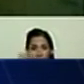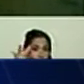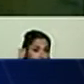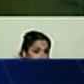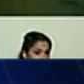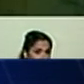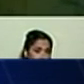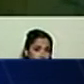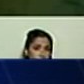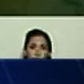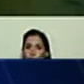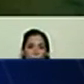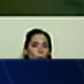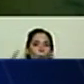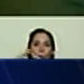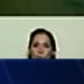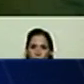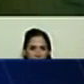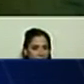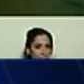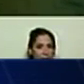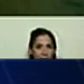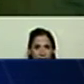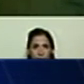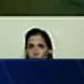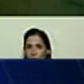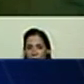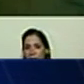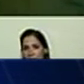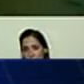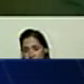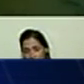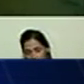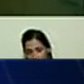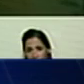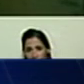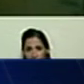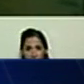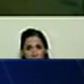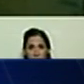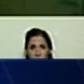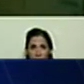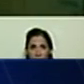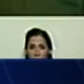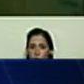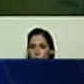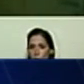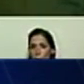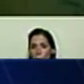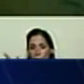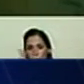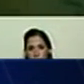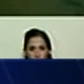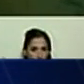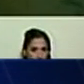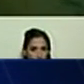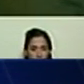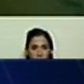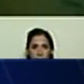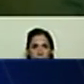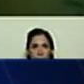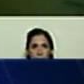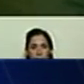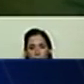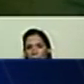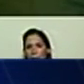pretenden desconocer los derechos irrenunciables de Venezuela sobre el territorio Esequibo. Hay una